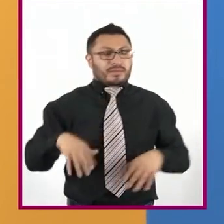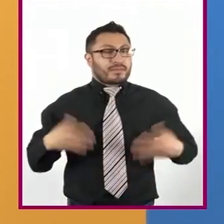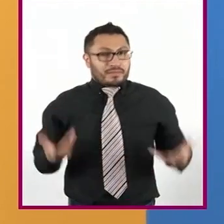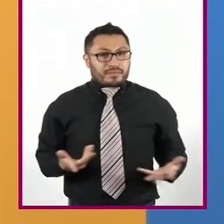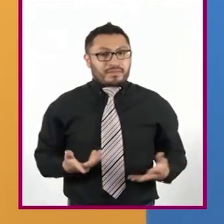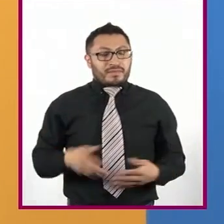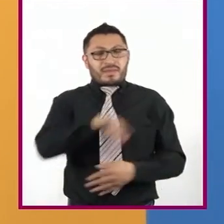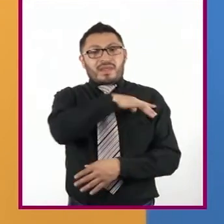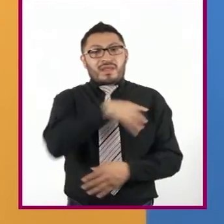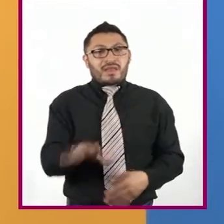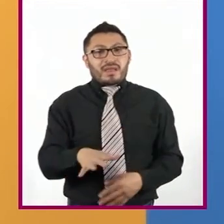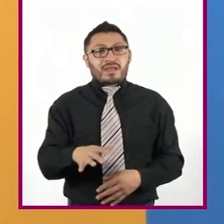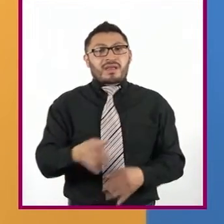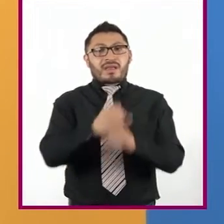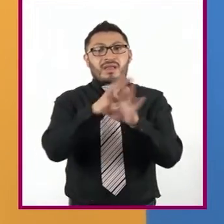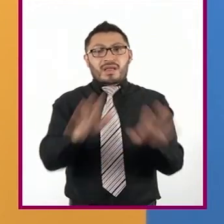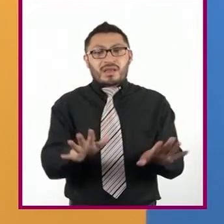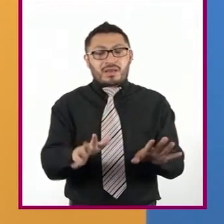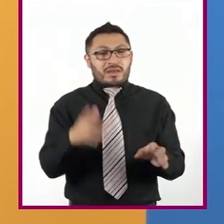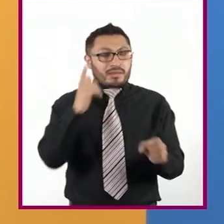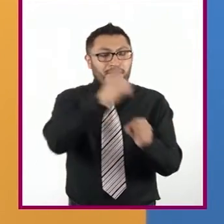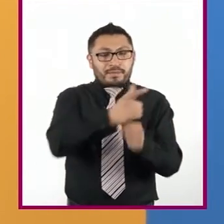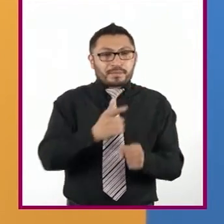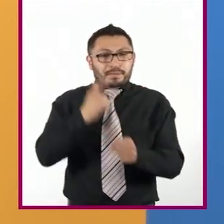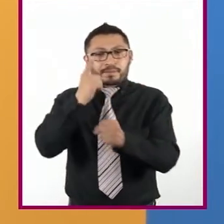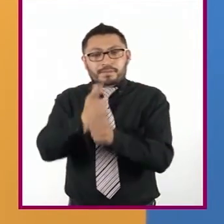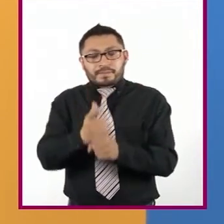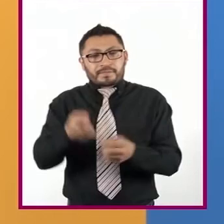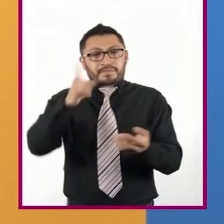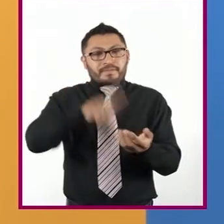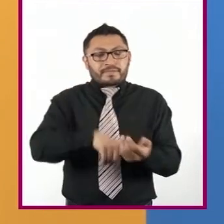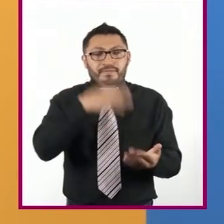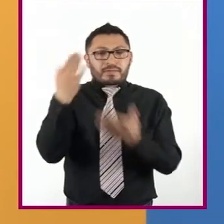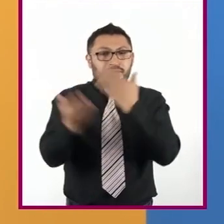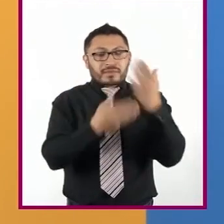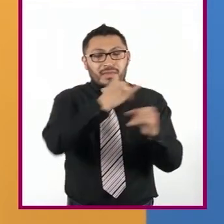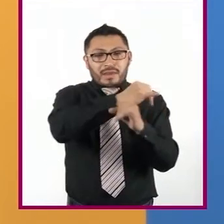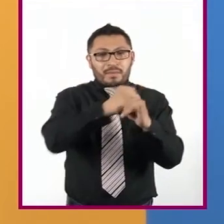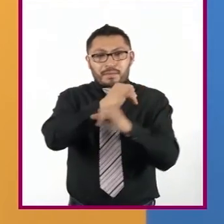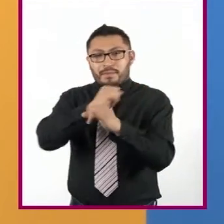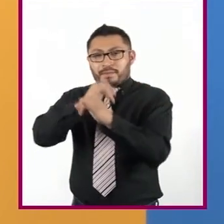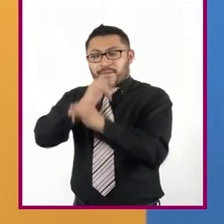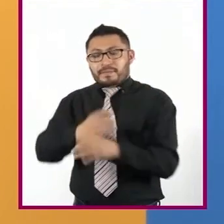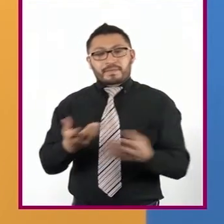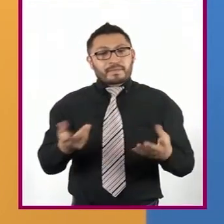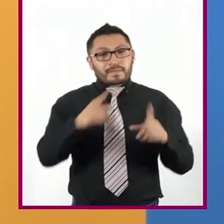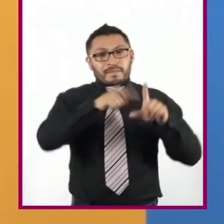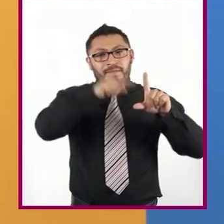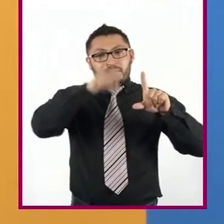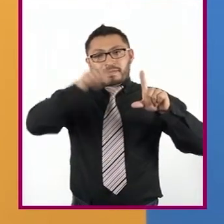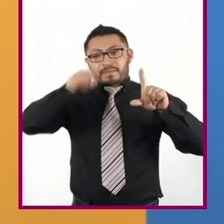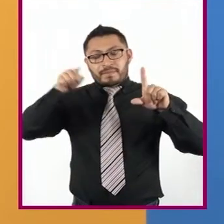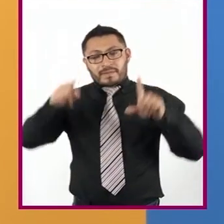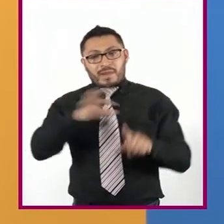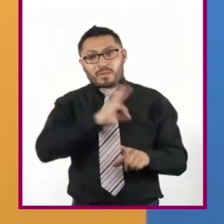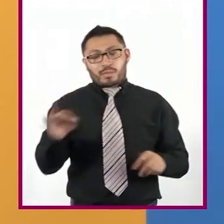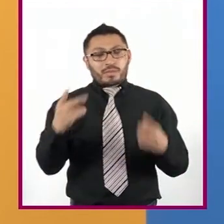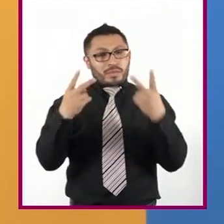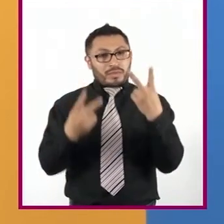en general, los datos que se obtienen en un estudio o experimento estadístico pueden ser de 2